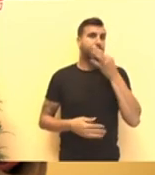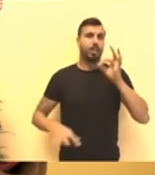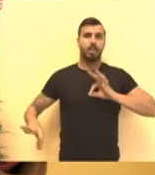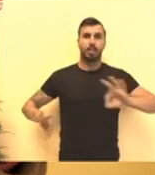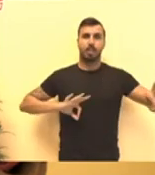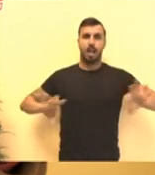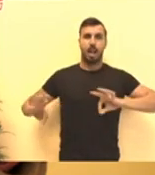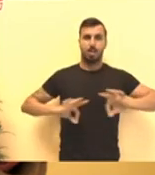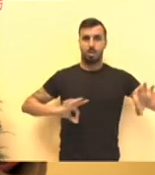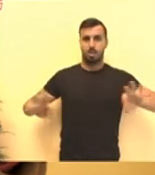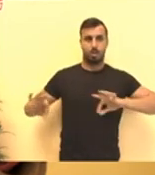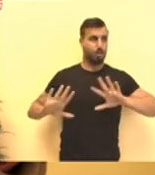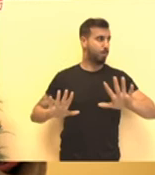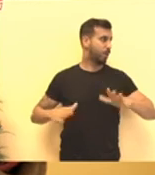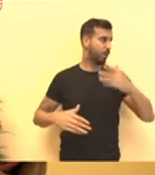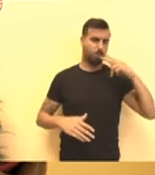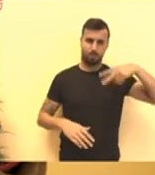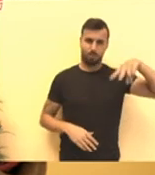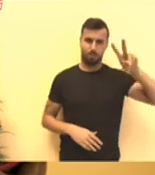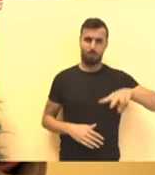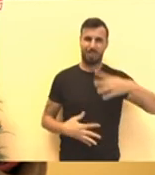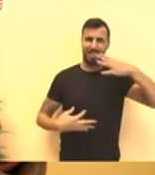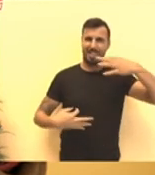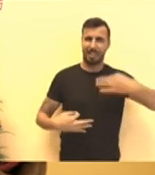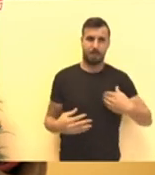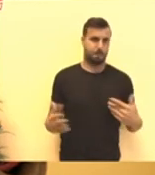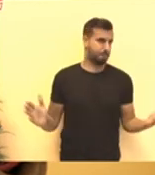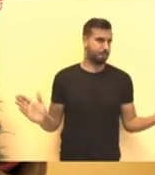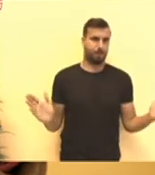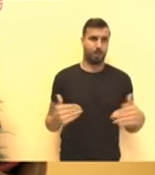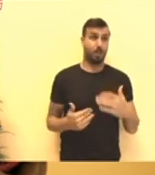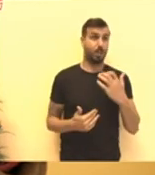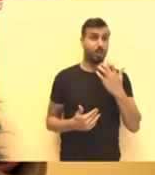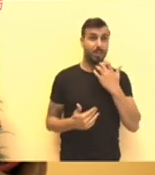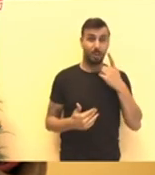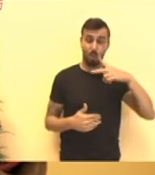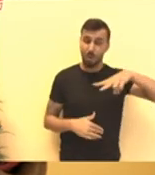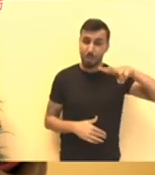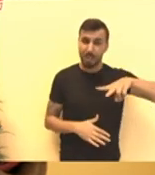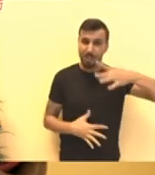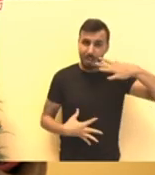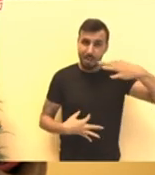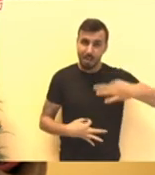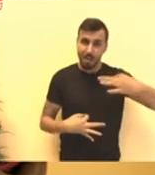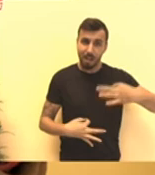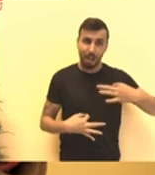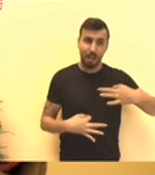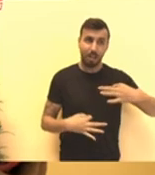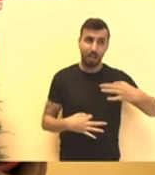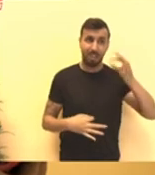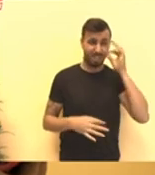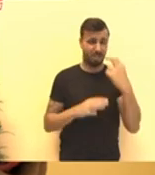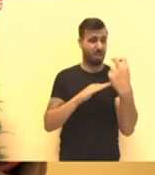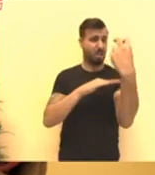real, porque si realmente hubiese sido un reconocimiento real, esto que yo estoy comentando no tenía que haber